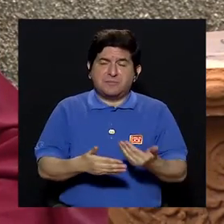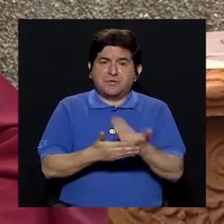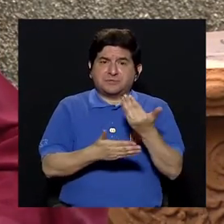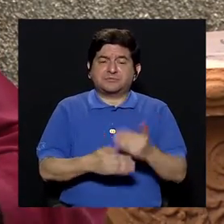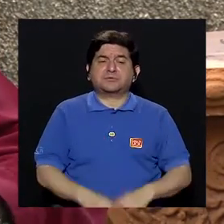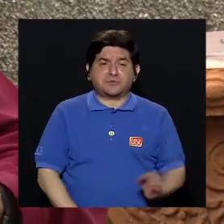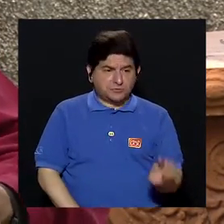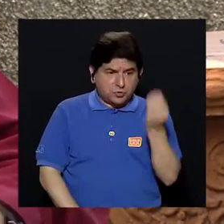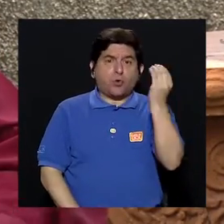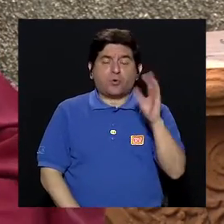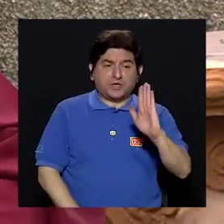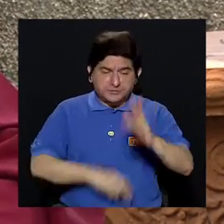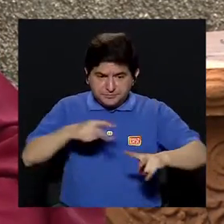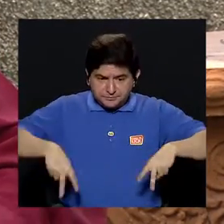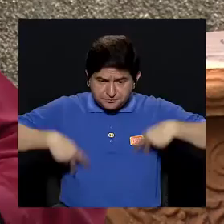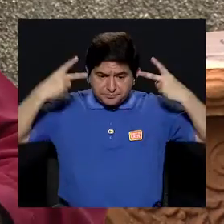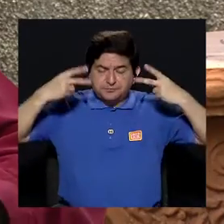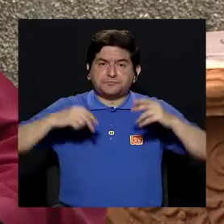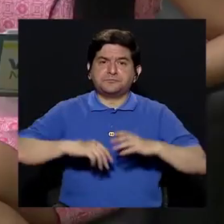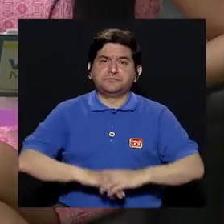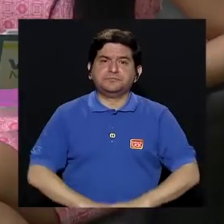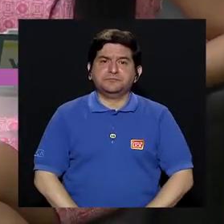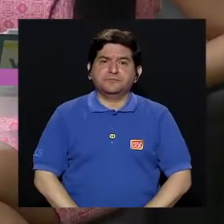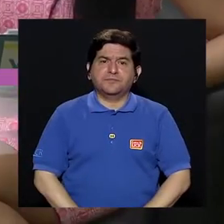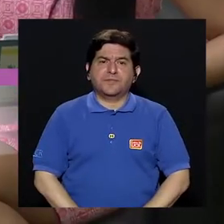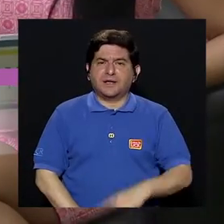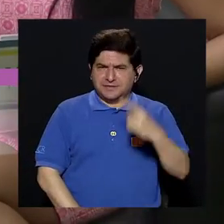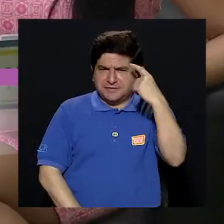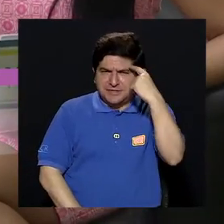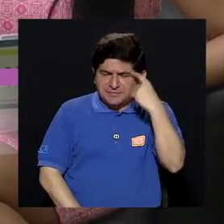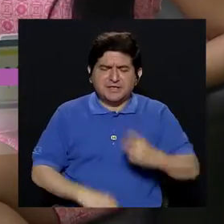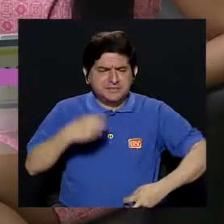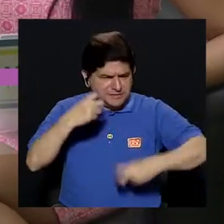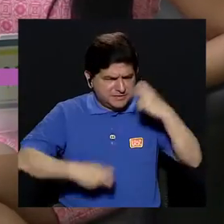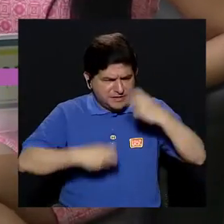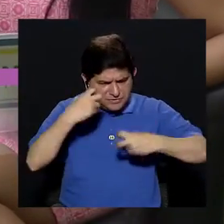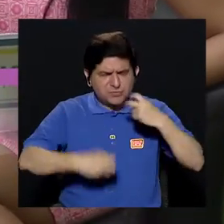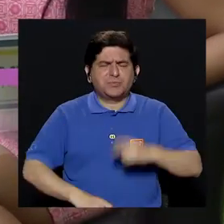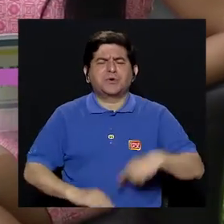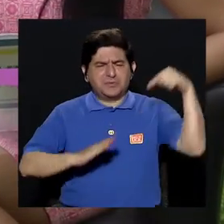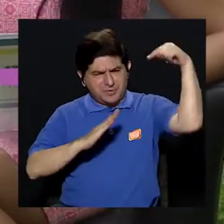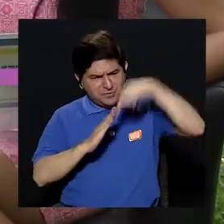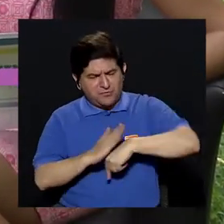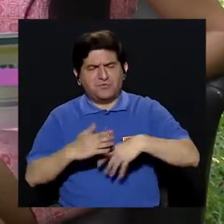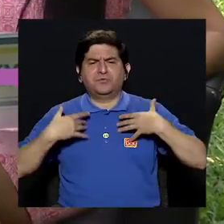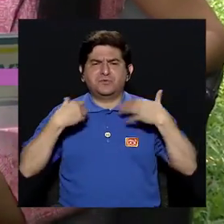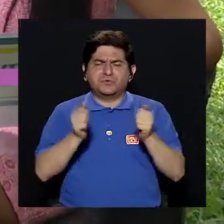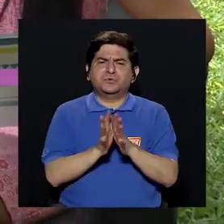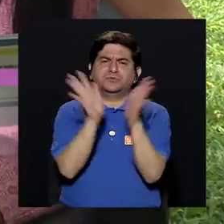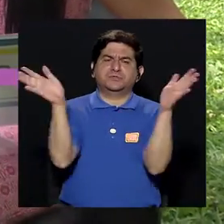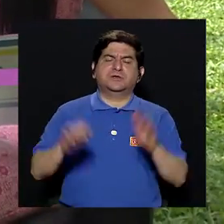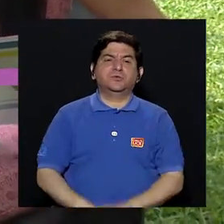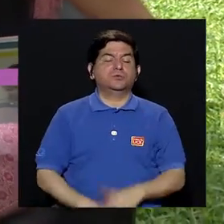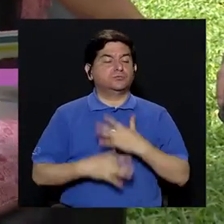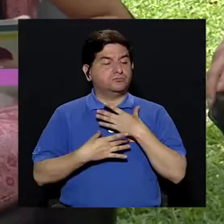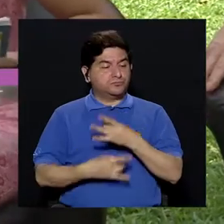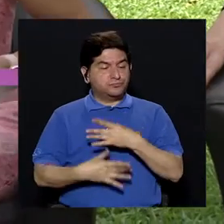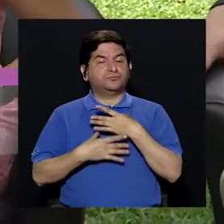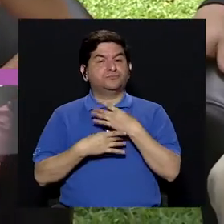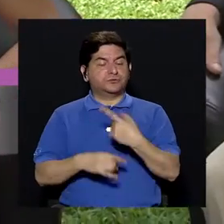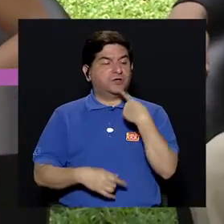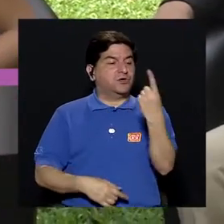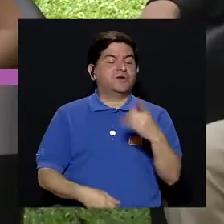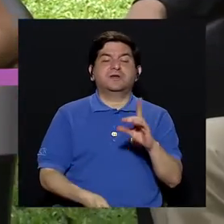sus vidas, ¿verdad? En la etapa que es más productiva. Por eso es que se comenta que es un serio problema de salud pública. Sí, es un dato muy interesante el